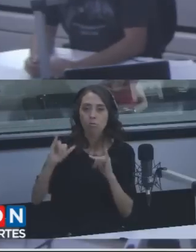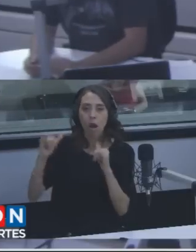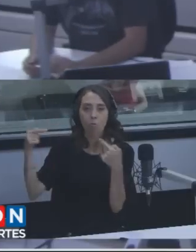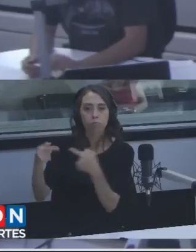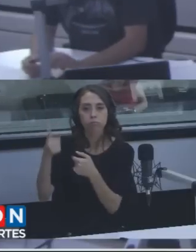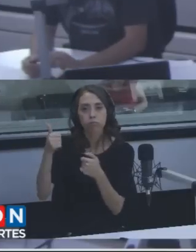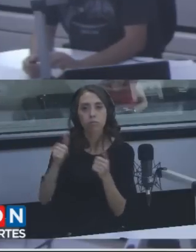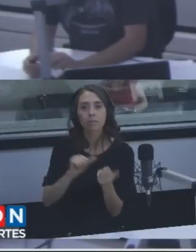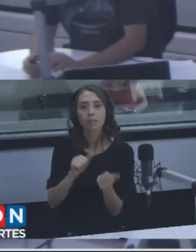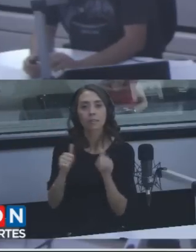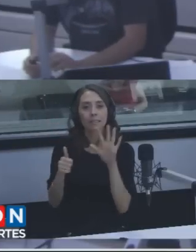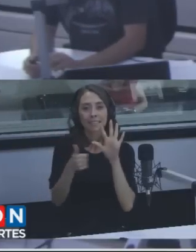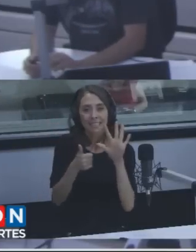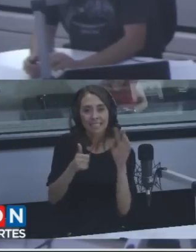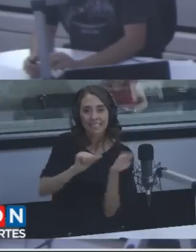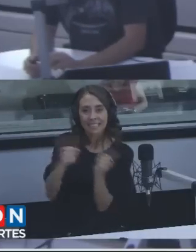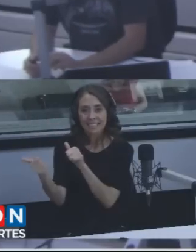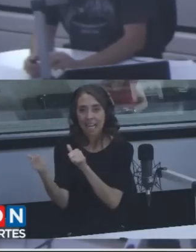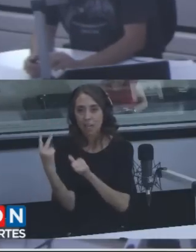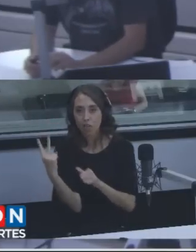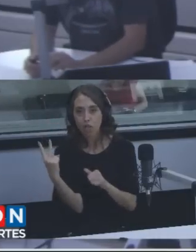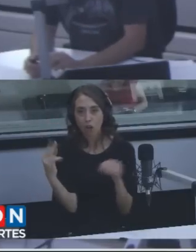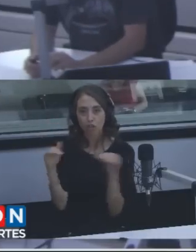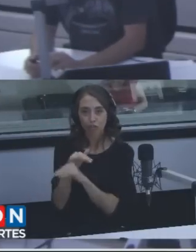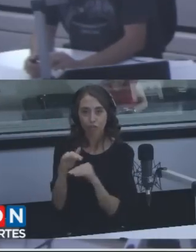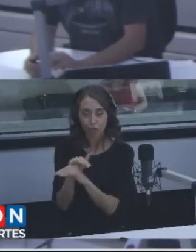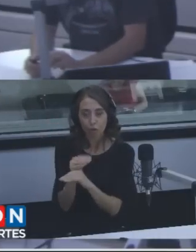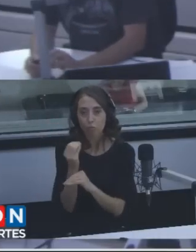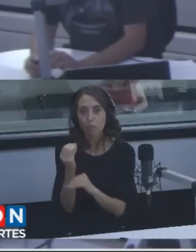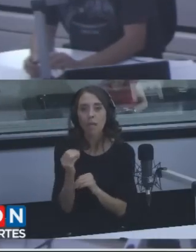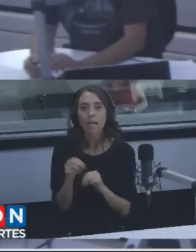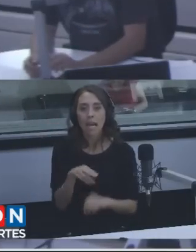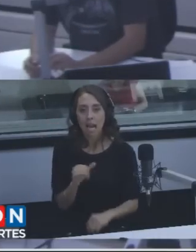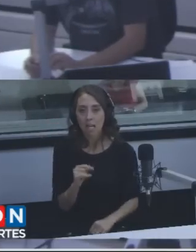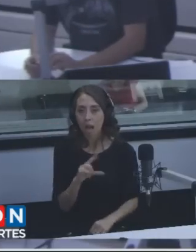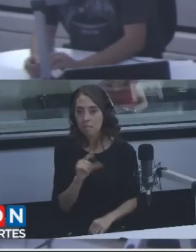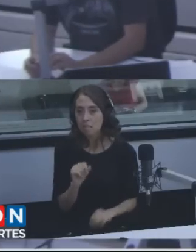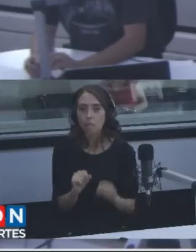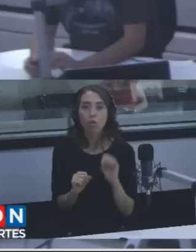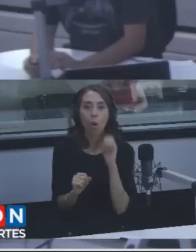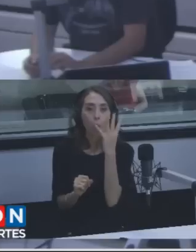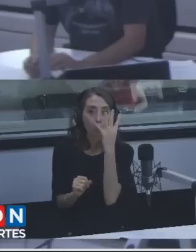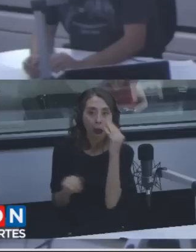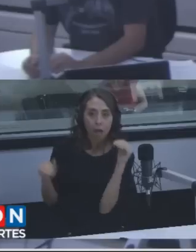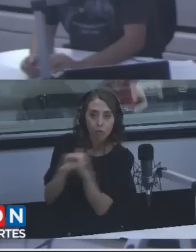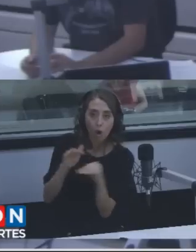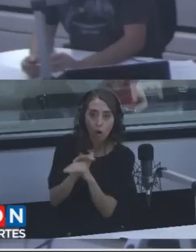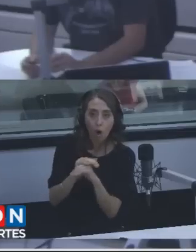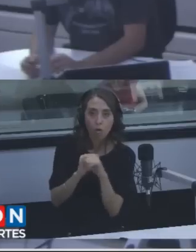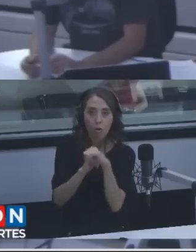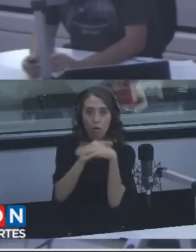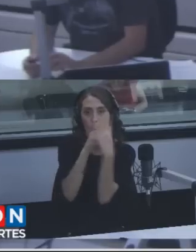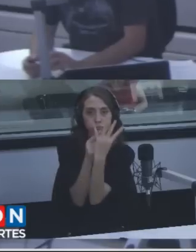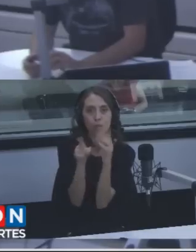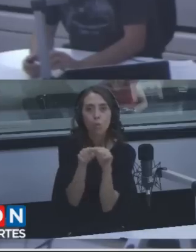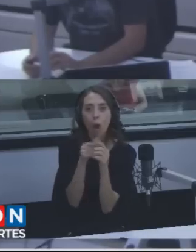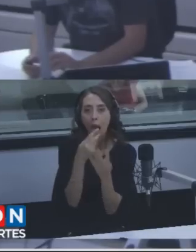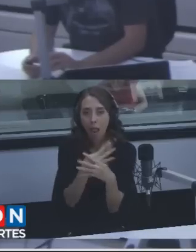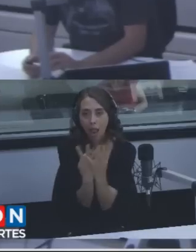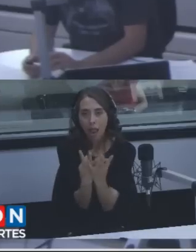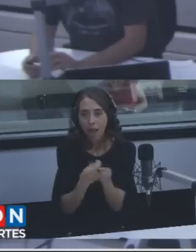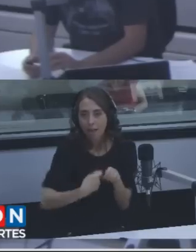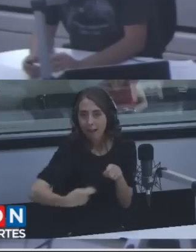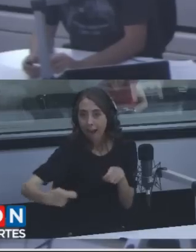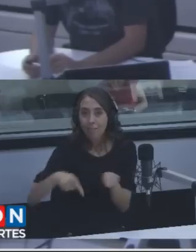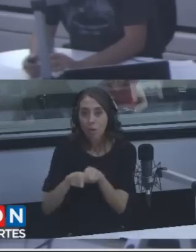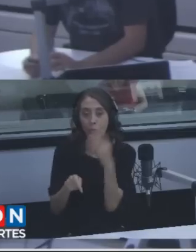por 6-2 donde destaca el Nico Castillo con estos 4 goles, su primer póker en toda su carrera, es lo que ha anotado Nicolás Castillo, ya